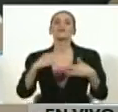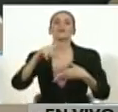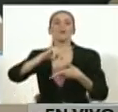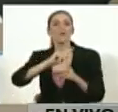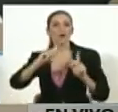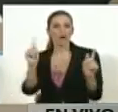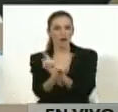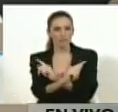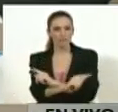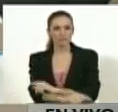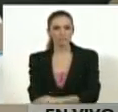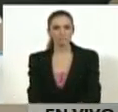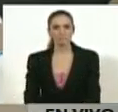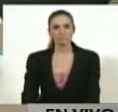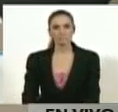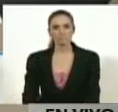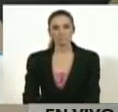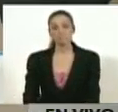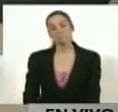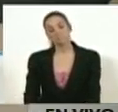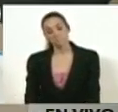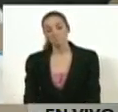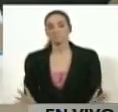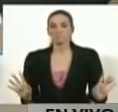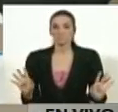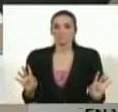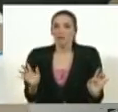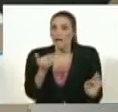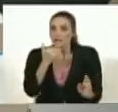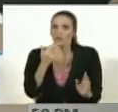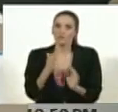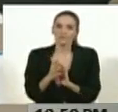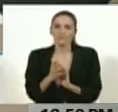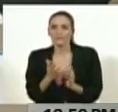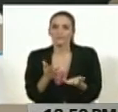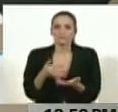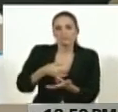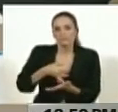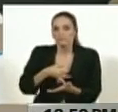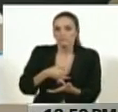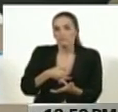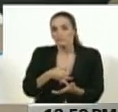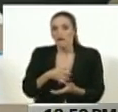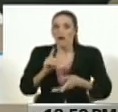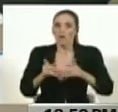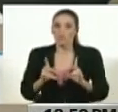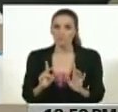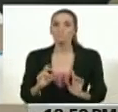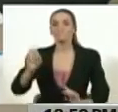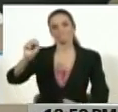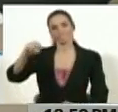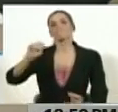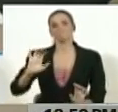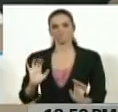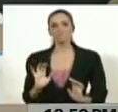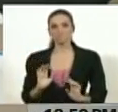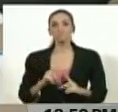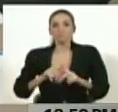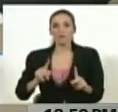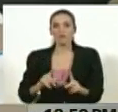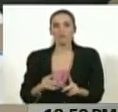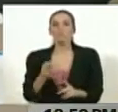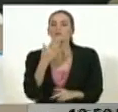cambiado Ah que bueno que tiene altibajo transitorio Sí pero en